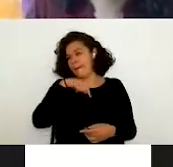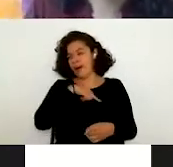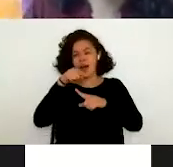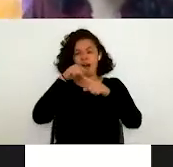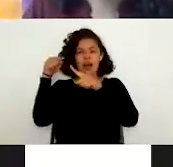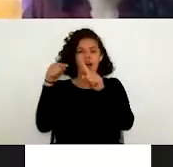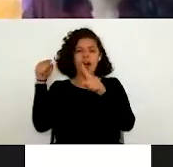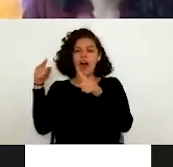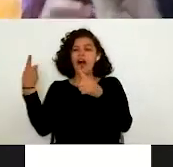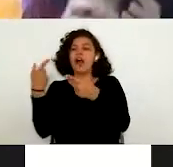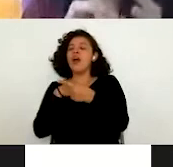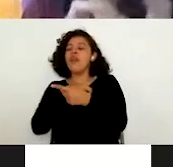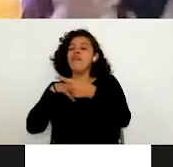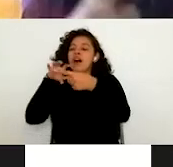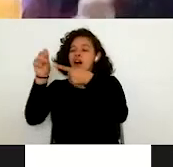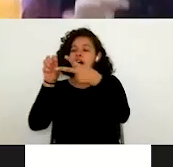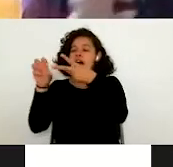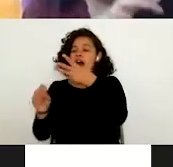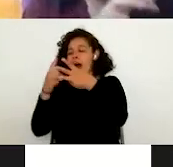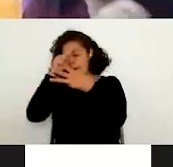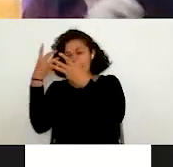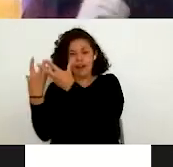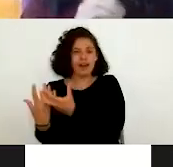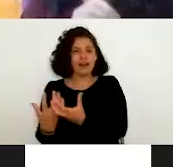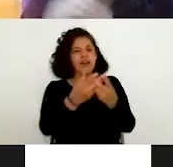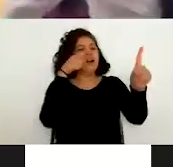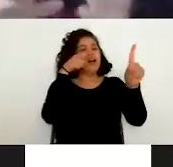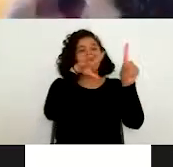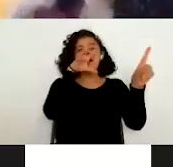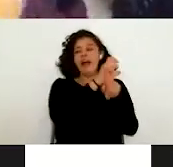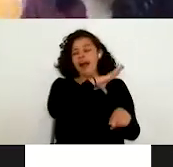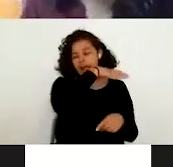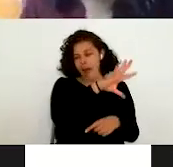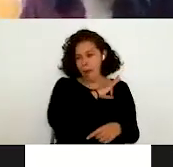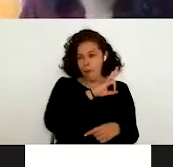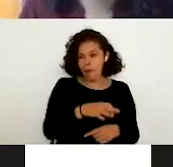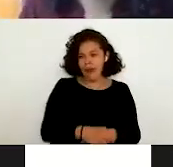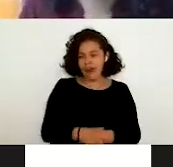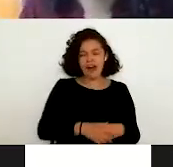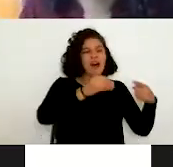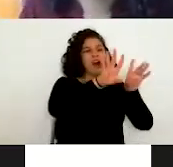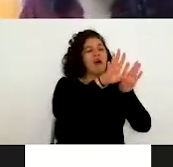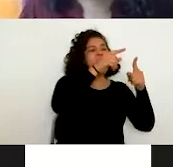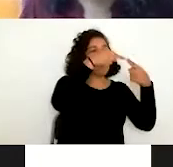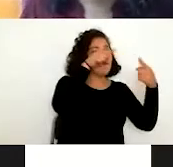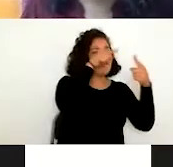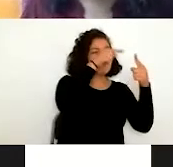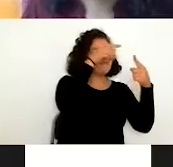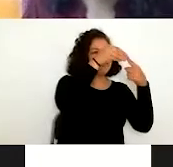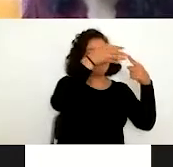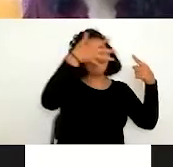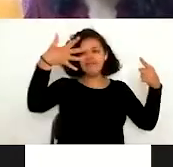general, ¿no? Es decir, son como, vamos a descomponer el objetivo general en partes más pequeñas que va a ser el objetivo